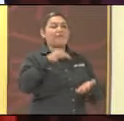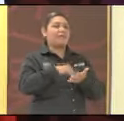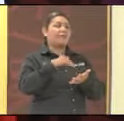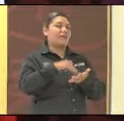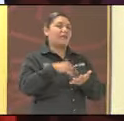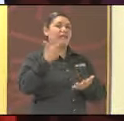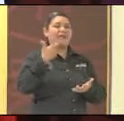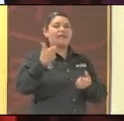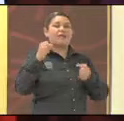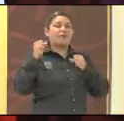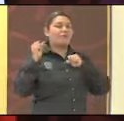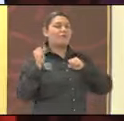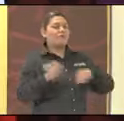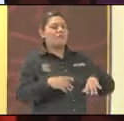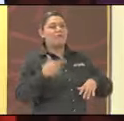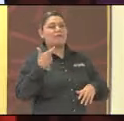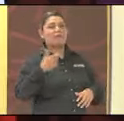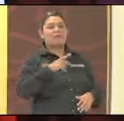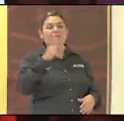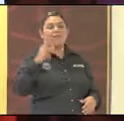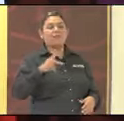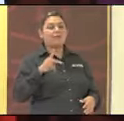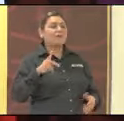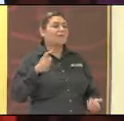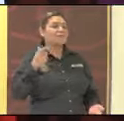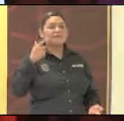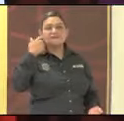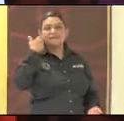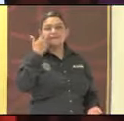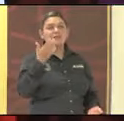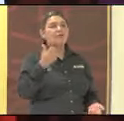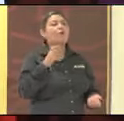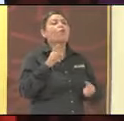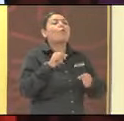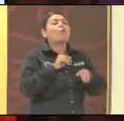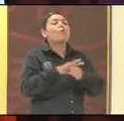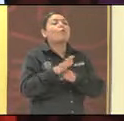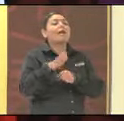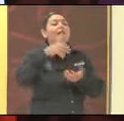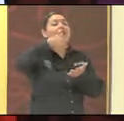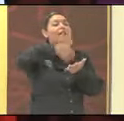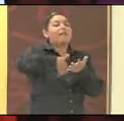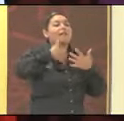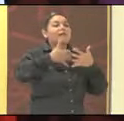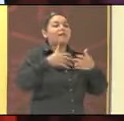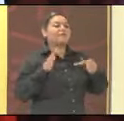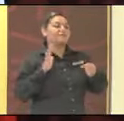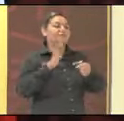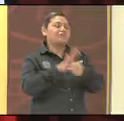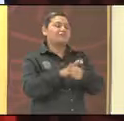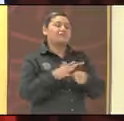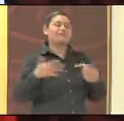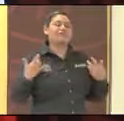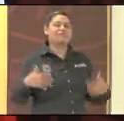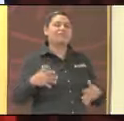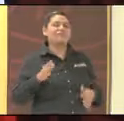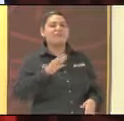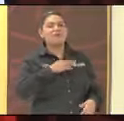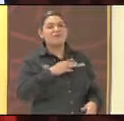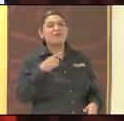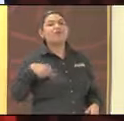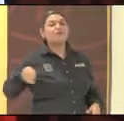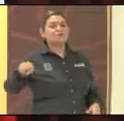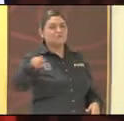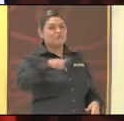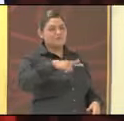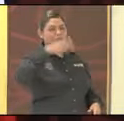tirado el dinero público y que no sé qué, ni siquiera sabía ni cuál draga era y ya estaban encima. Pero bueno, ustedes saben que así